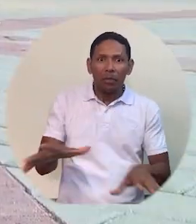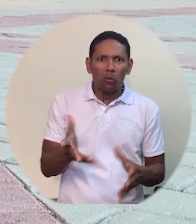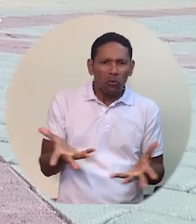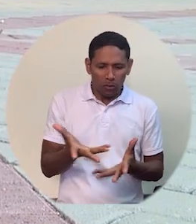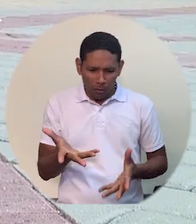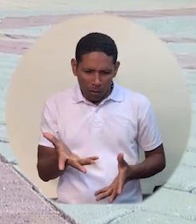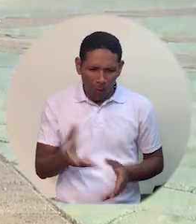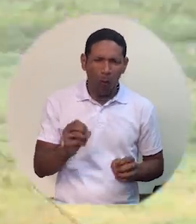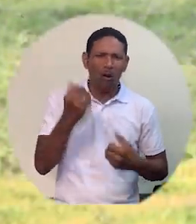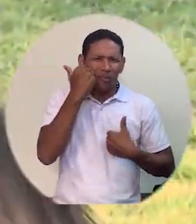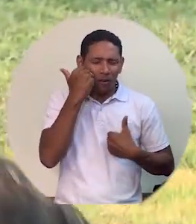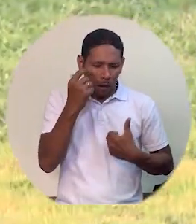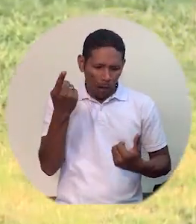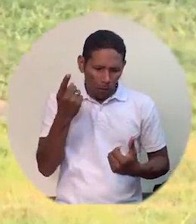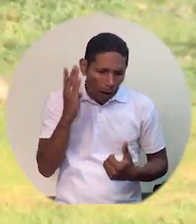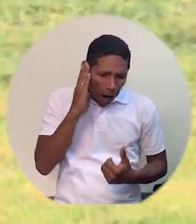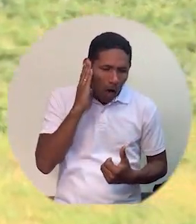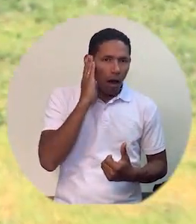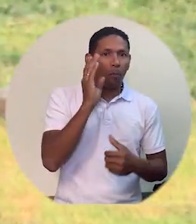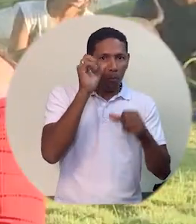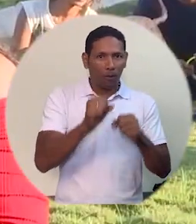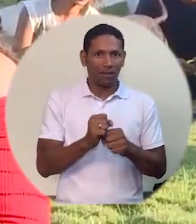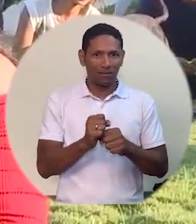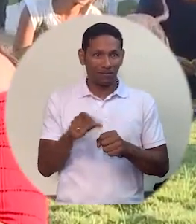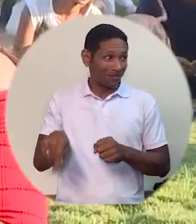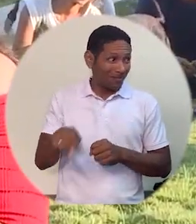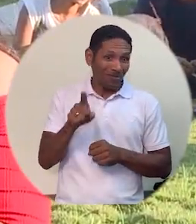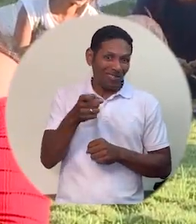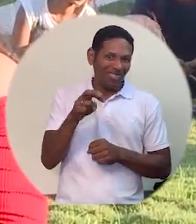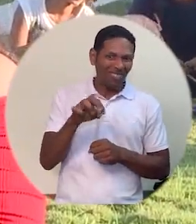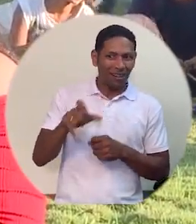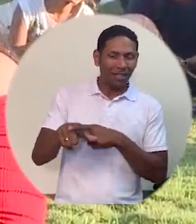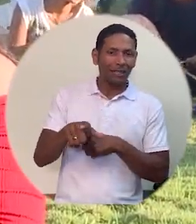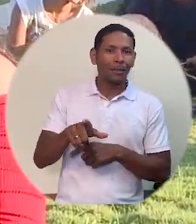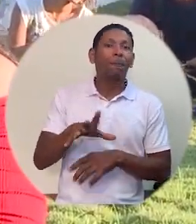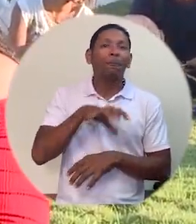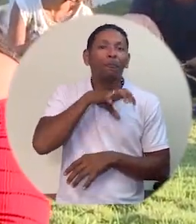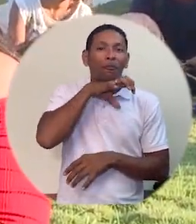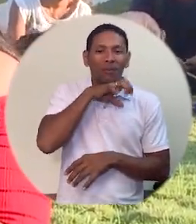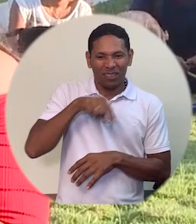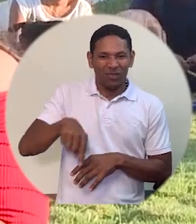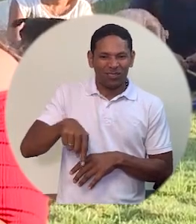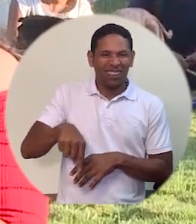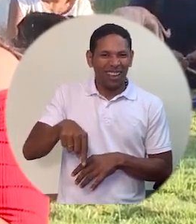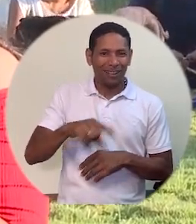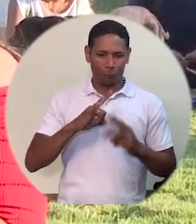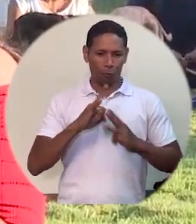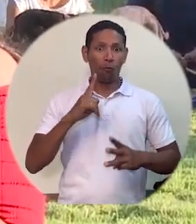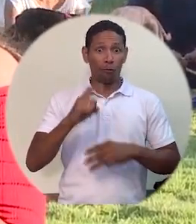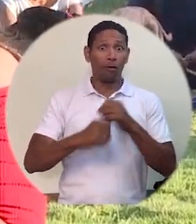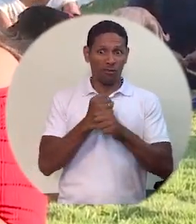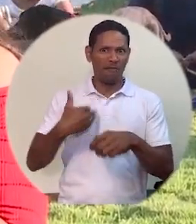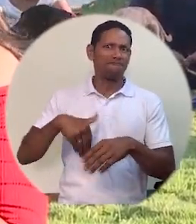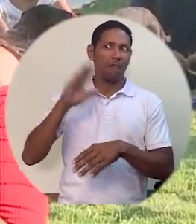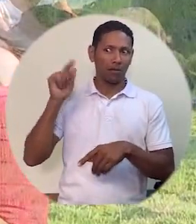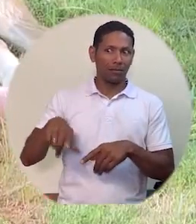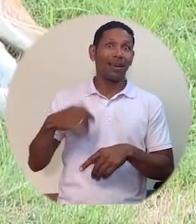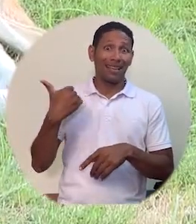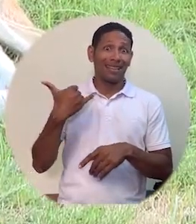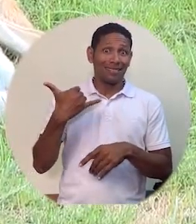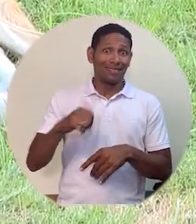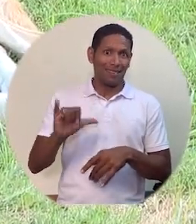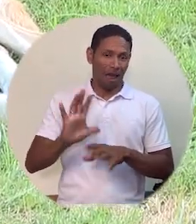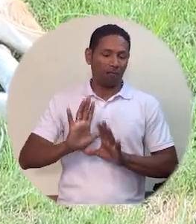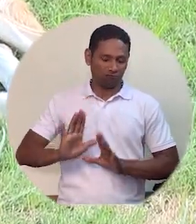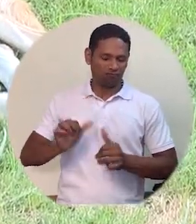perrita se pierda o la encuentren en mal estado. Bueno, les presento a Gray. Este es un perro en la universidad que lleva más de un año en la U y ya